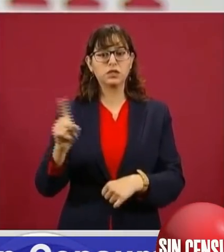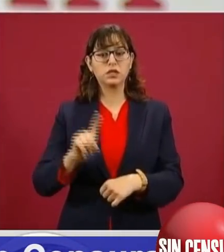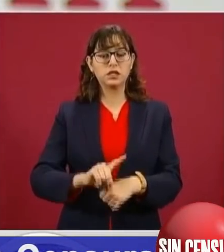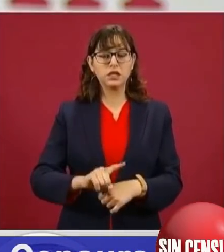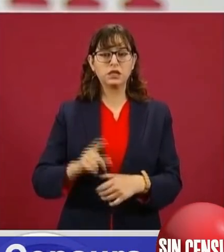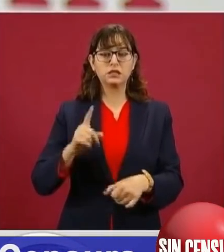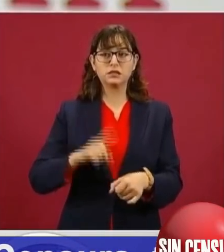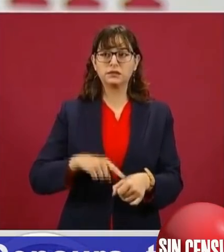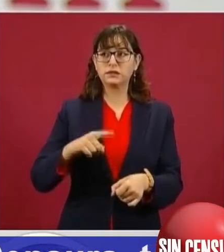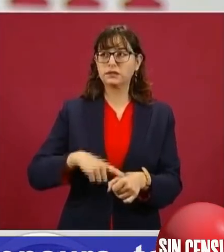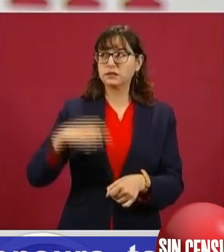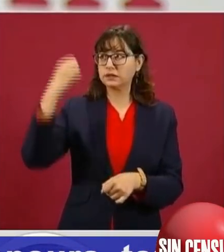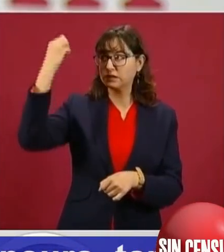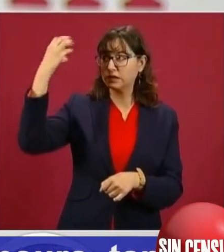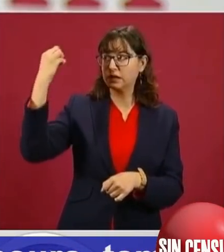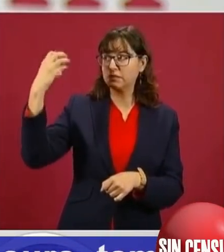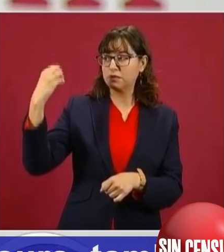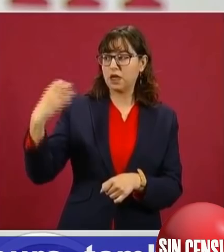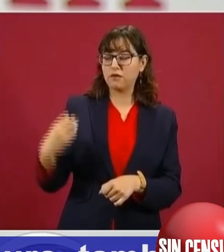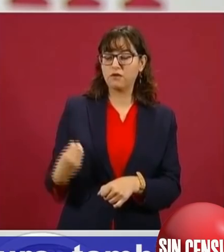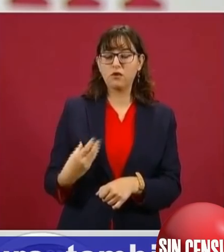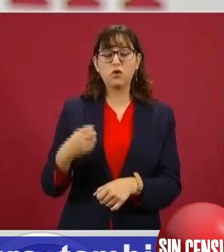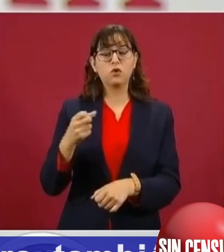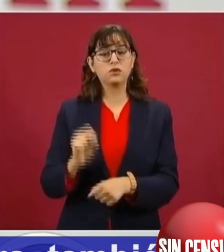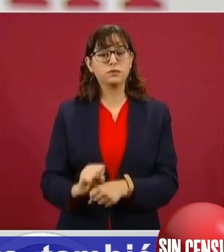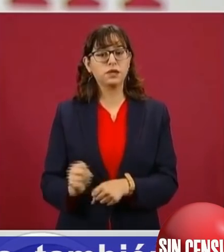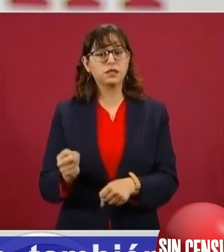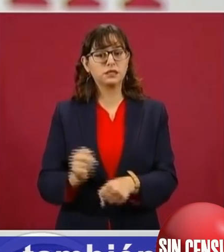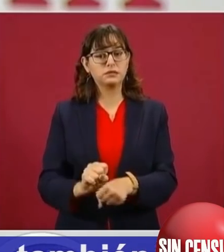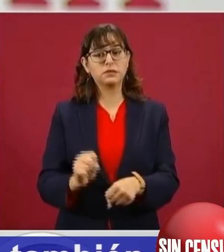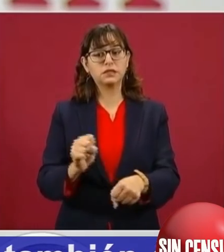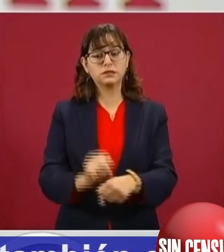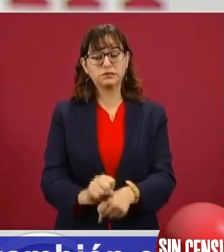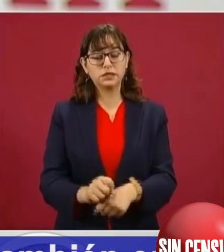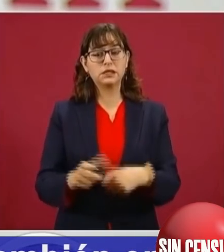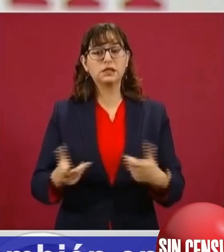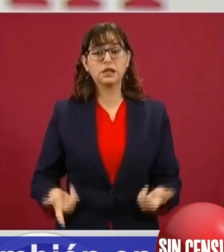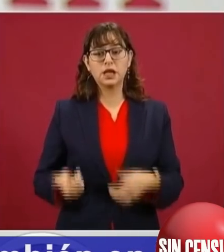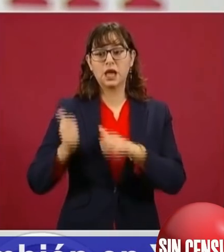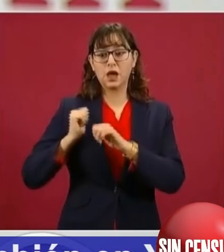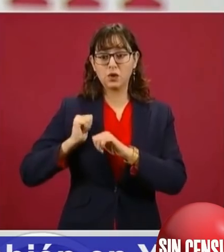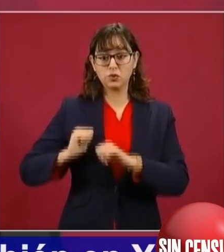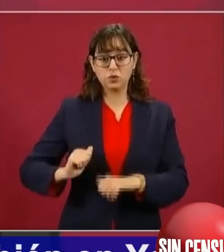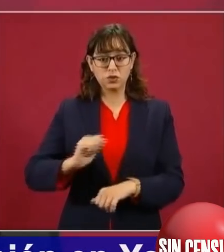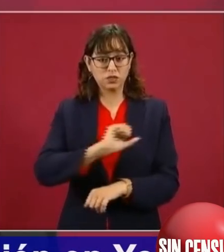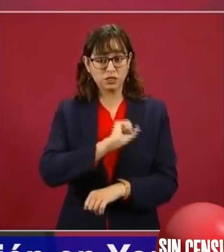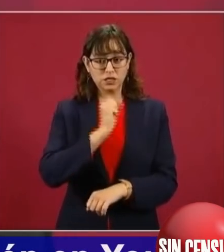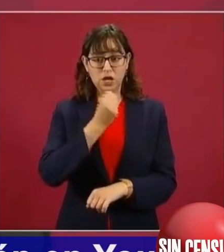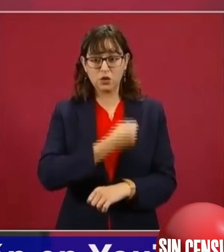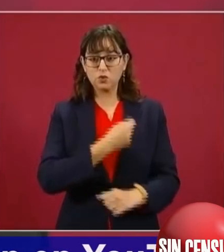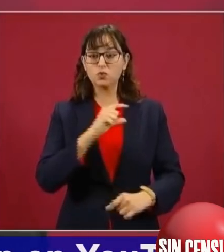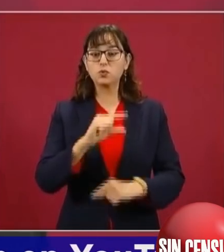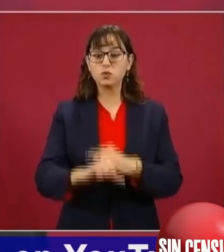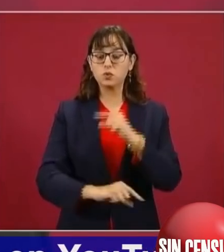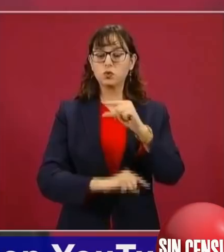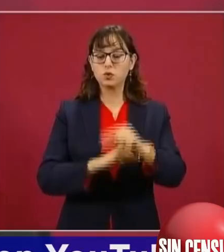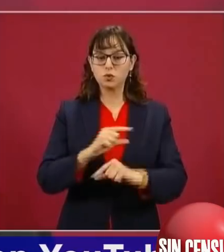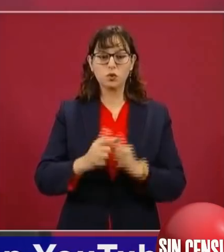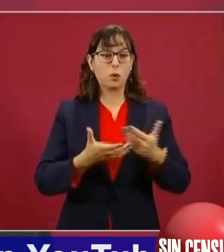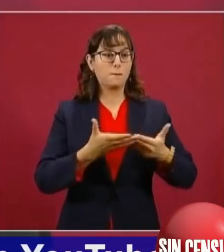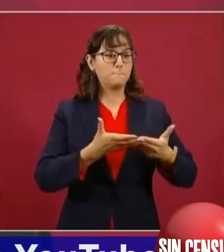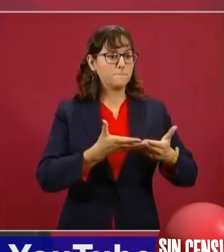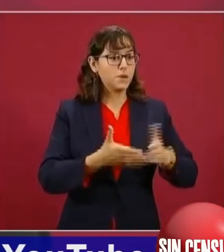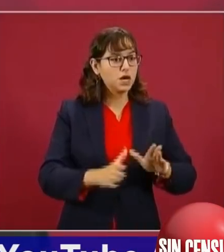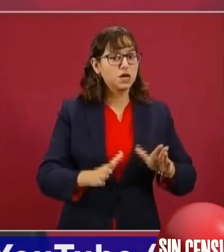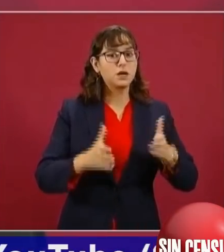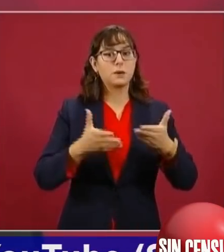semanal que permite identificar la intensidad epidémica, las autoridades sanitarias han ido abriendo los distintos espacios